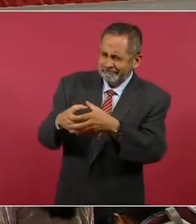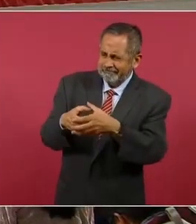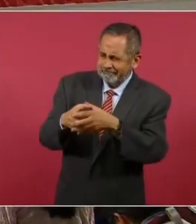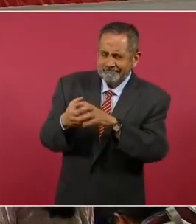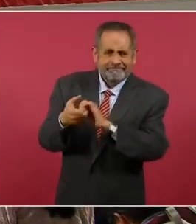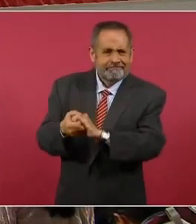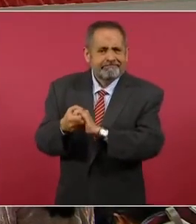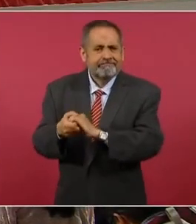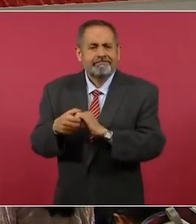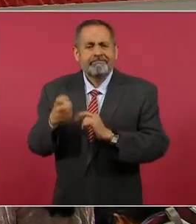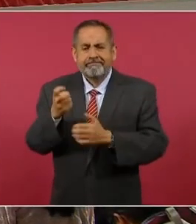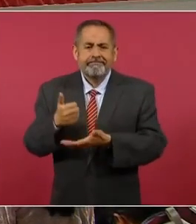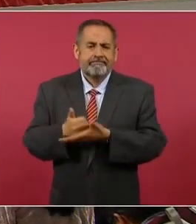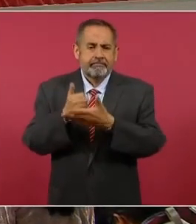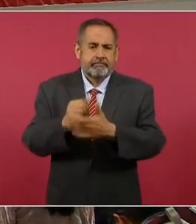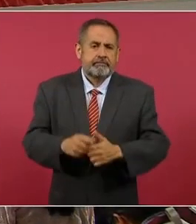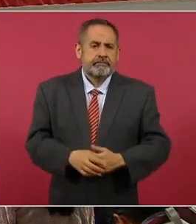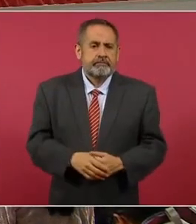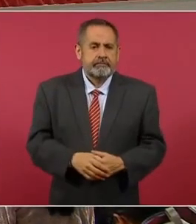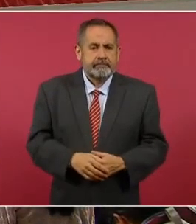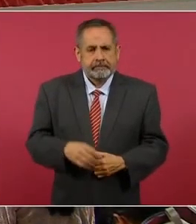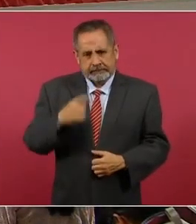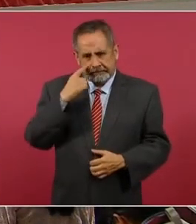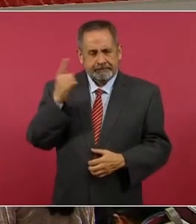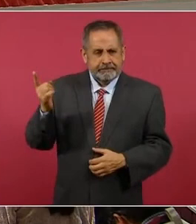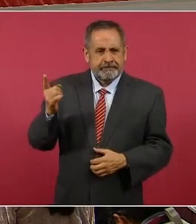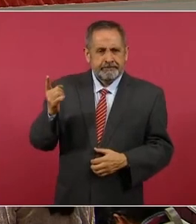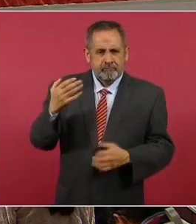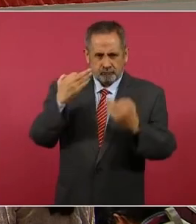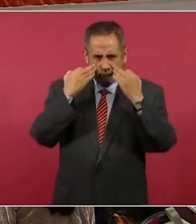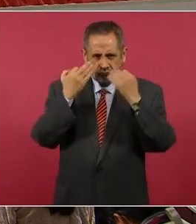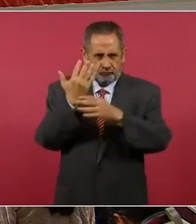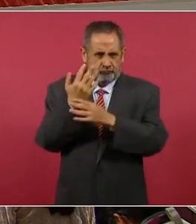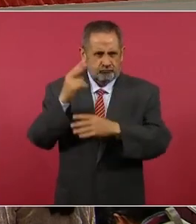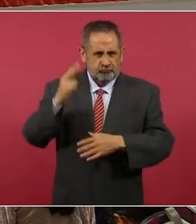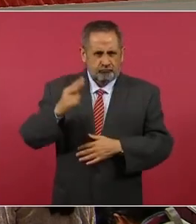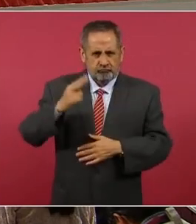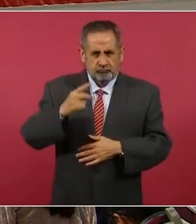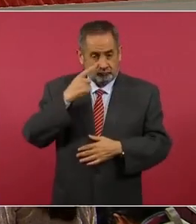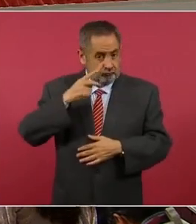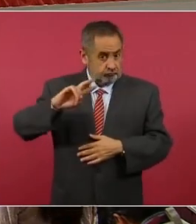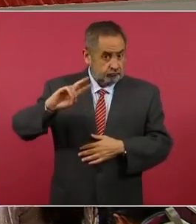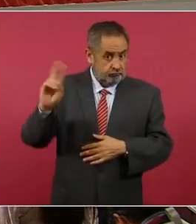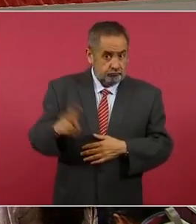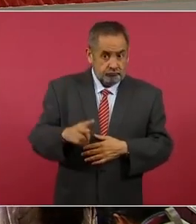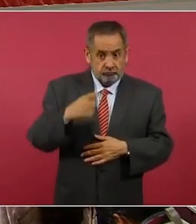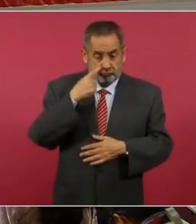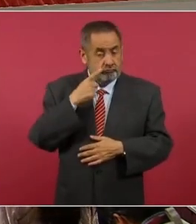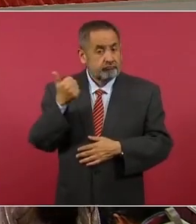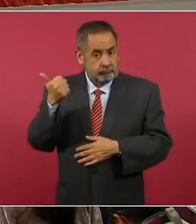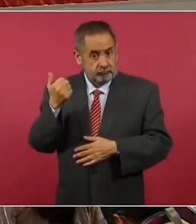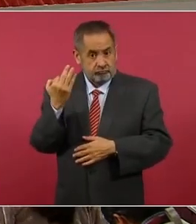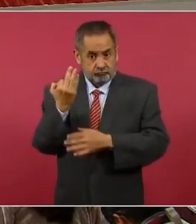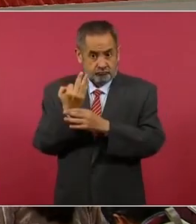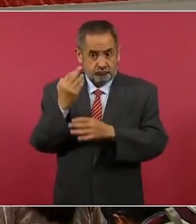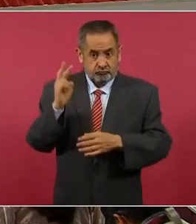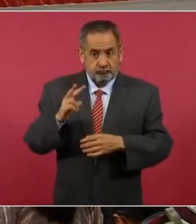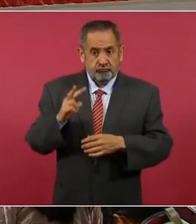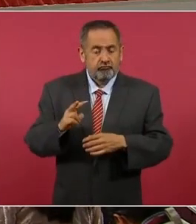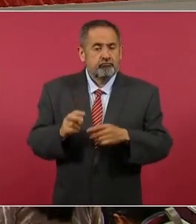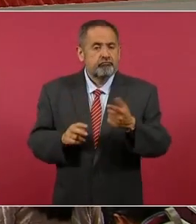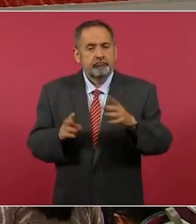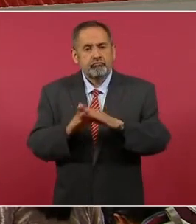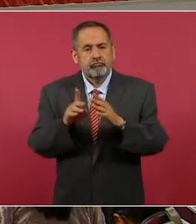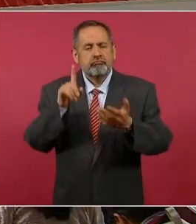cercanas. La siguiente, por favor. Veamos ahora estos testimoniales, insisto, son reales, sobre cómo